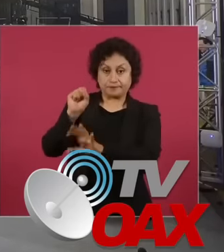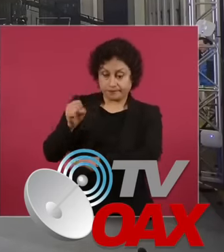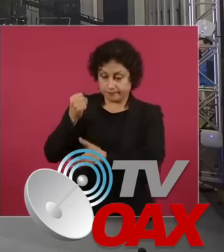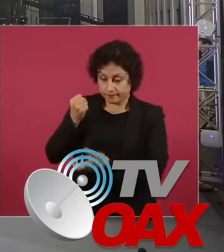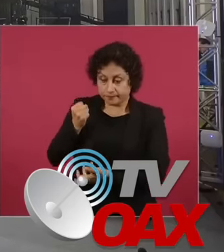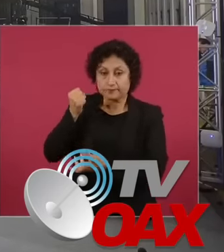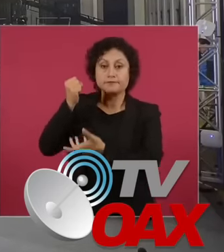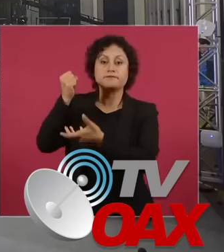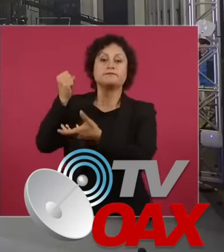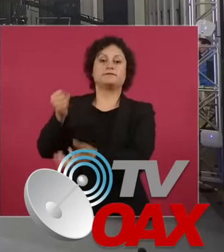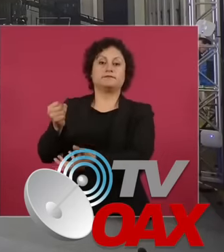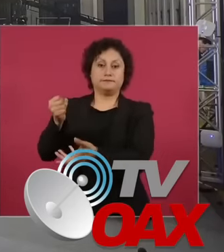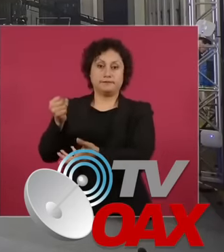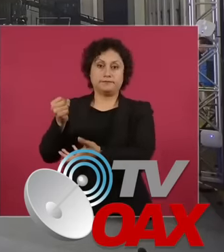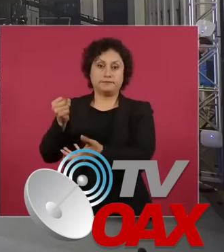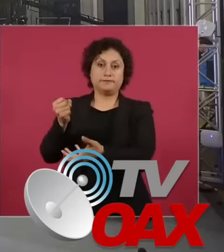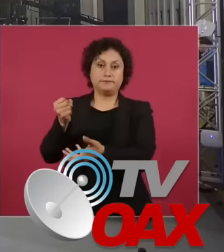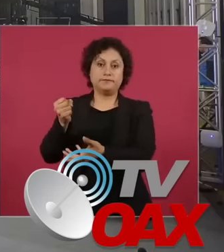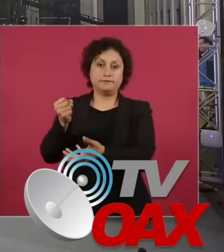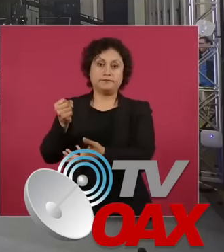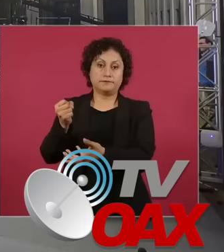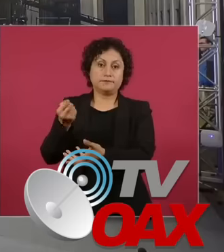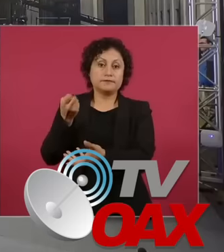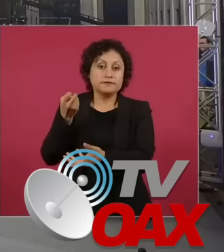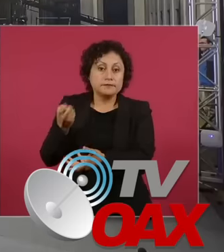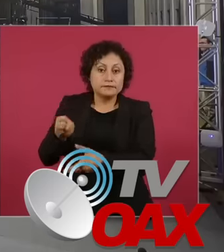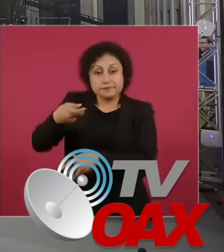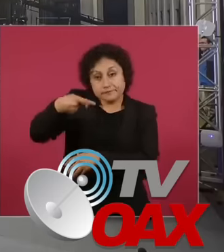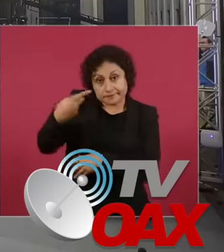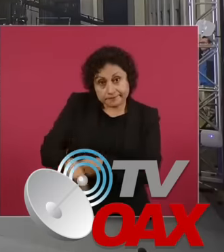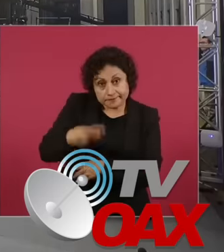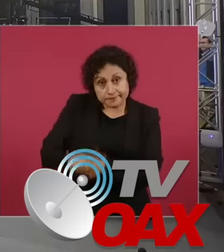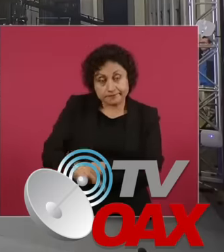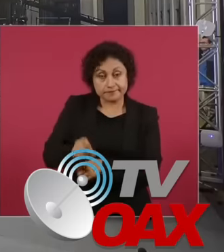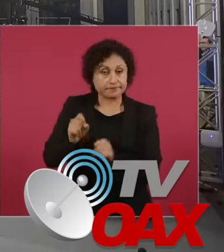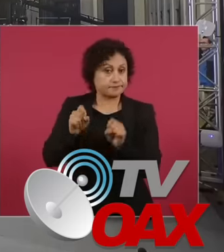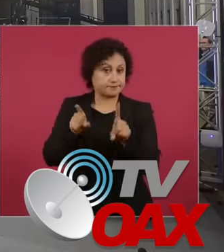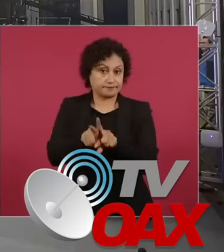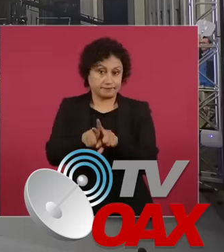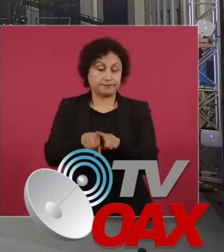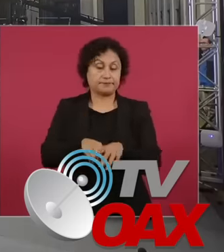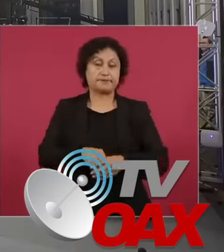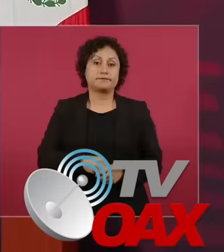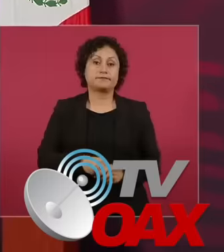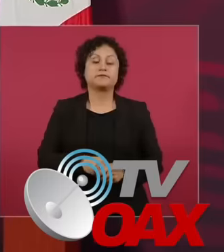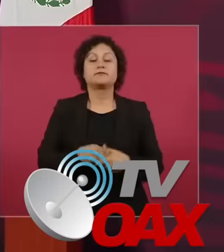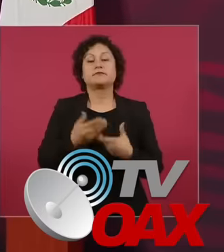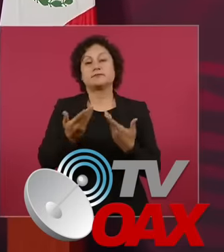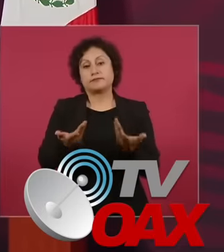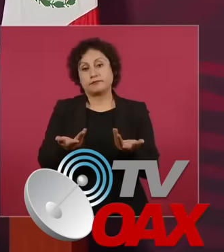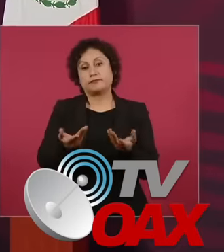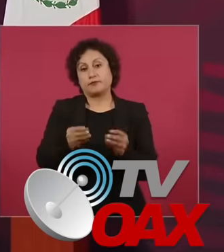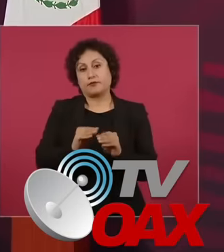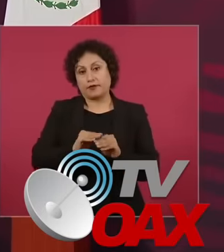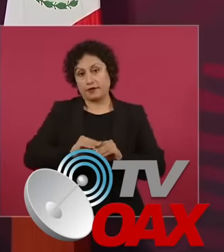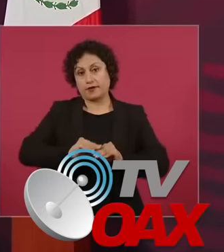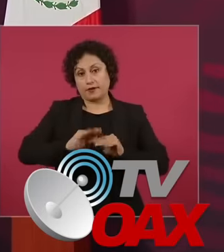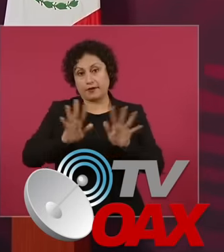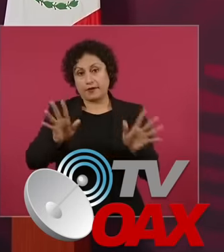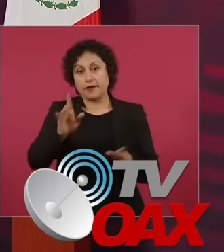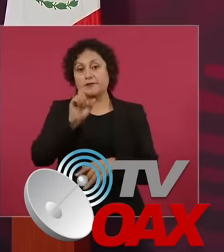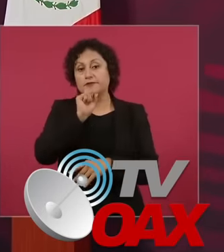consigue con inversión pública y también nos ayuda mucho que está